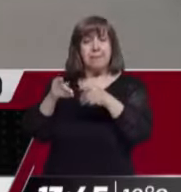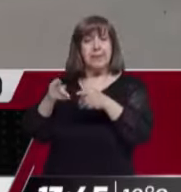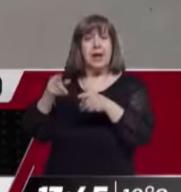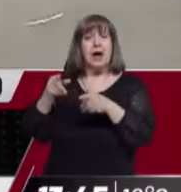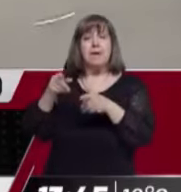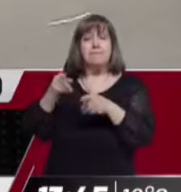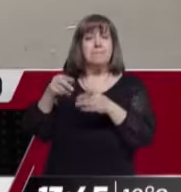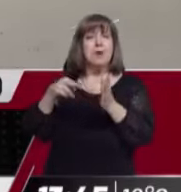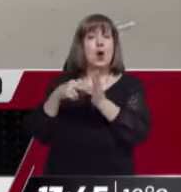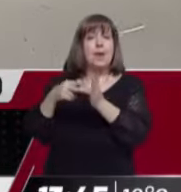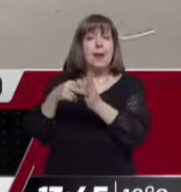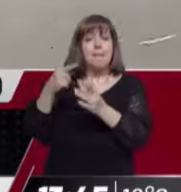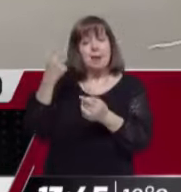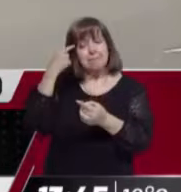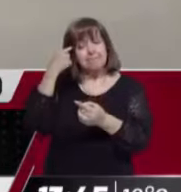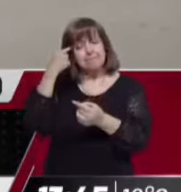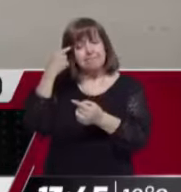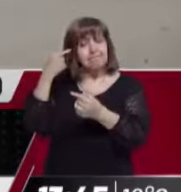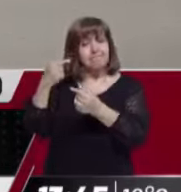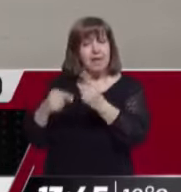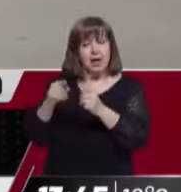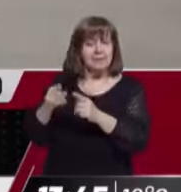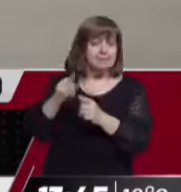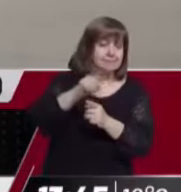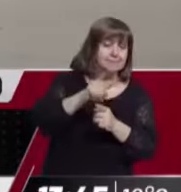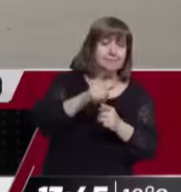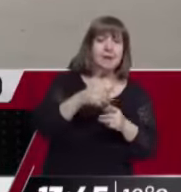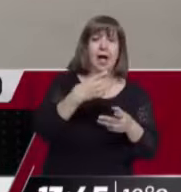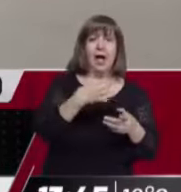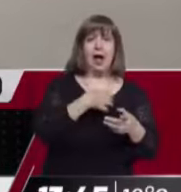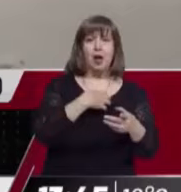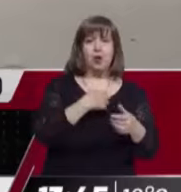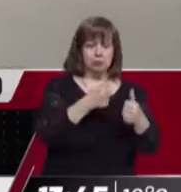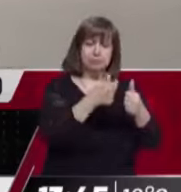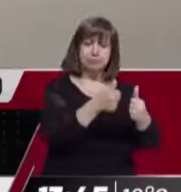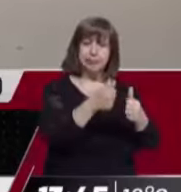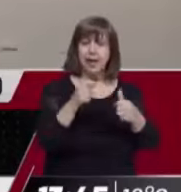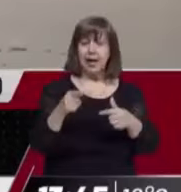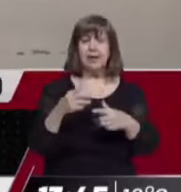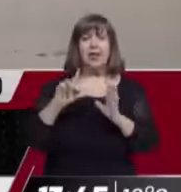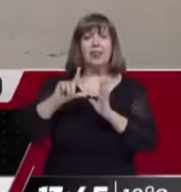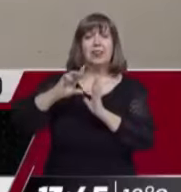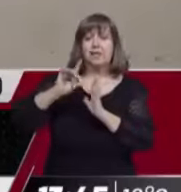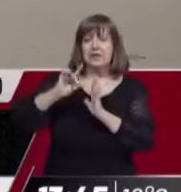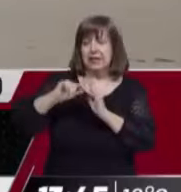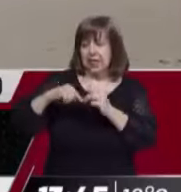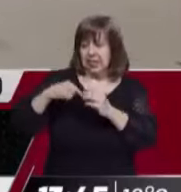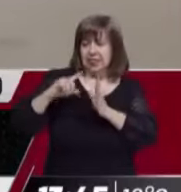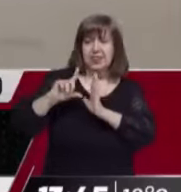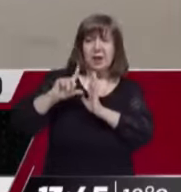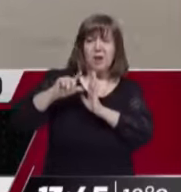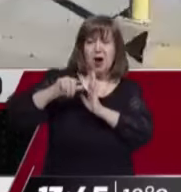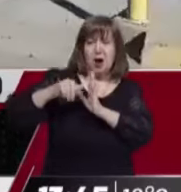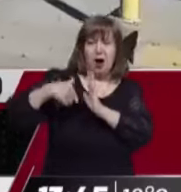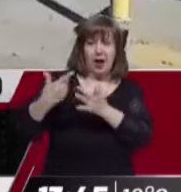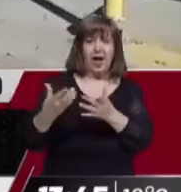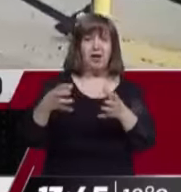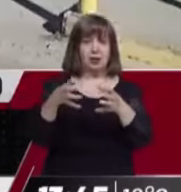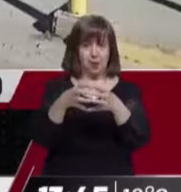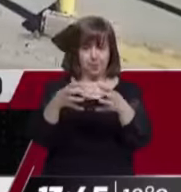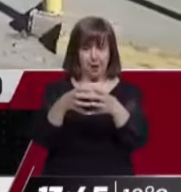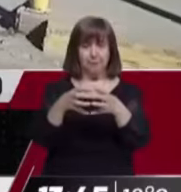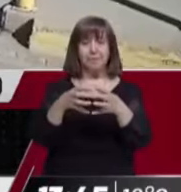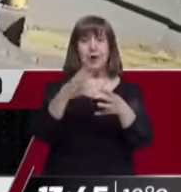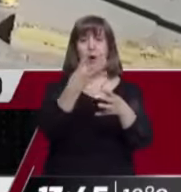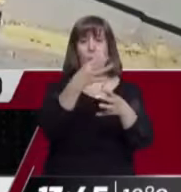puntualmente a todos con el mismo nivel. Se ha presentado una nota, una solicitud a la supervisión para que se logre ya lo